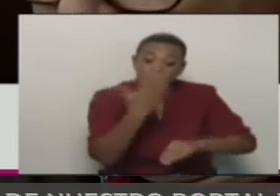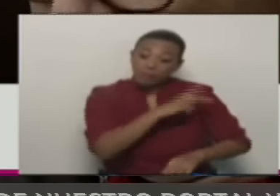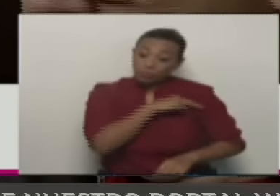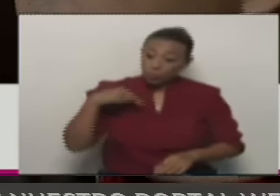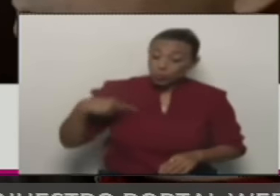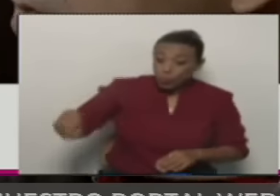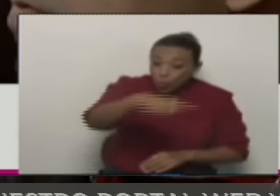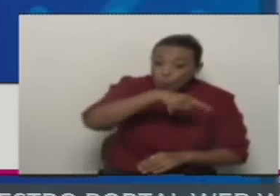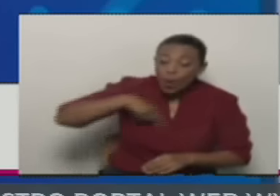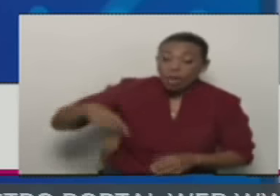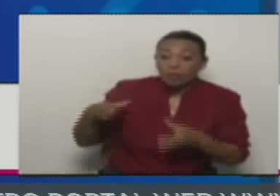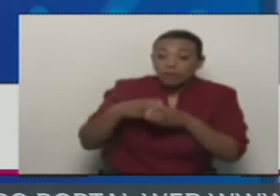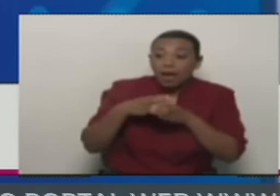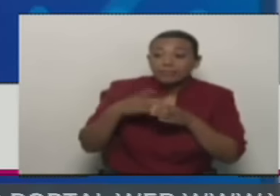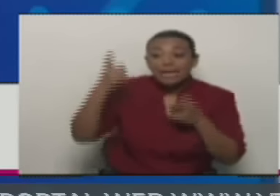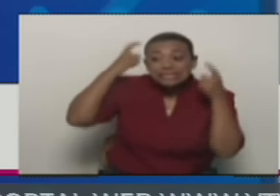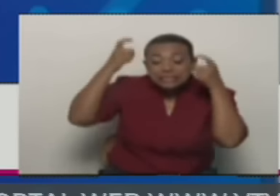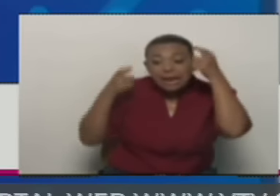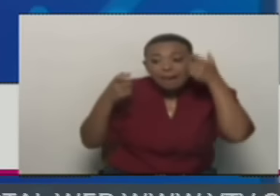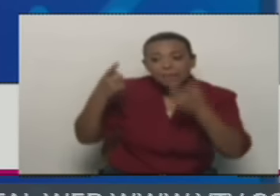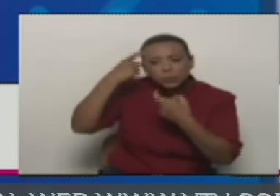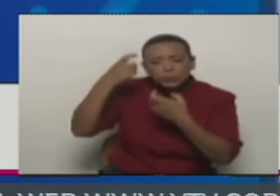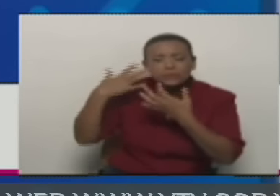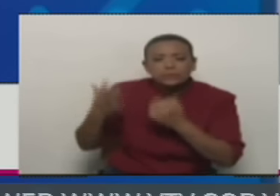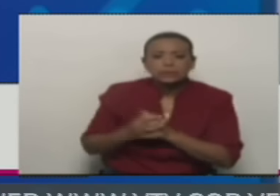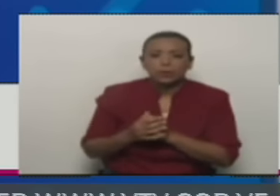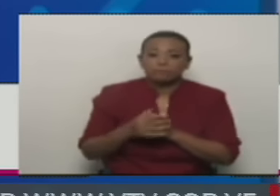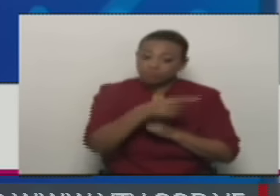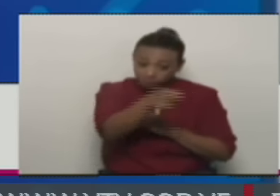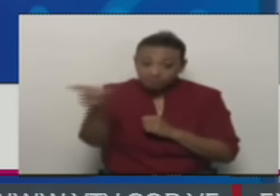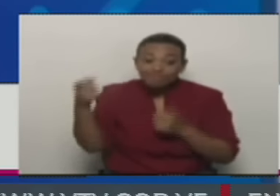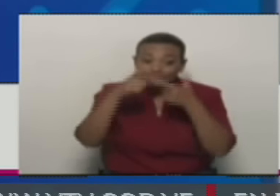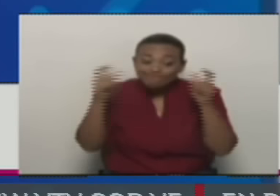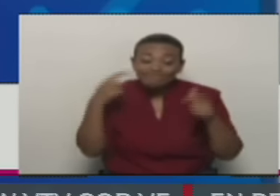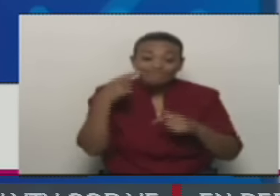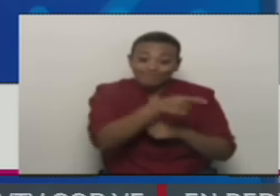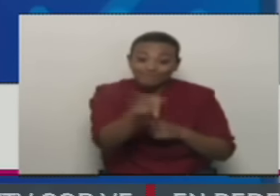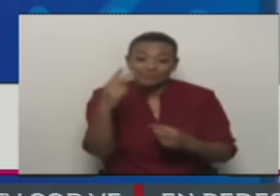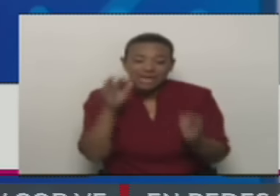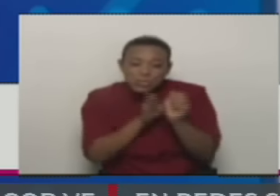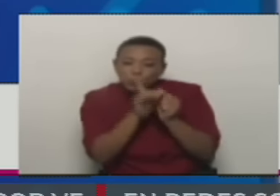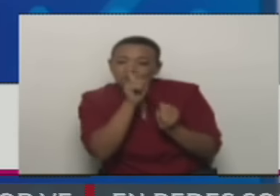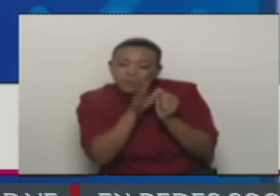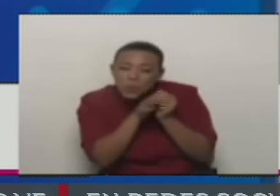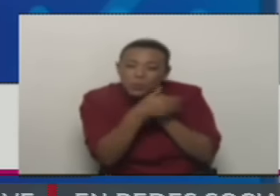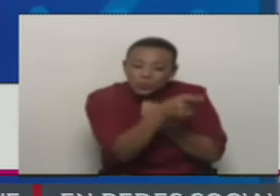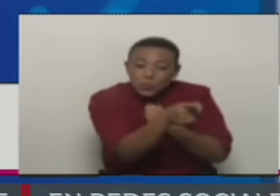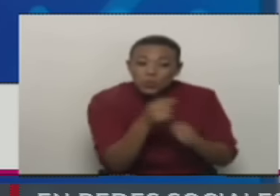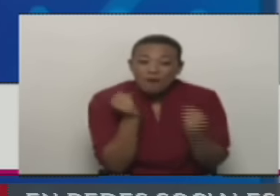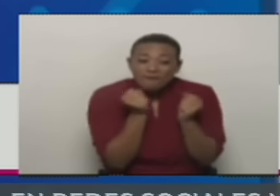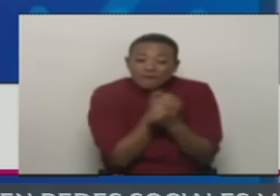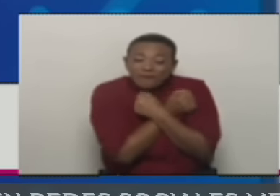lo aprendimos de Chávez. Tenemos la visión global, Castro Soteldo, te escondiste de atrás. Mucho frío,